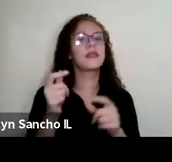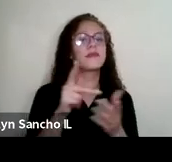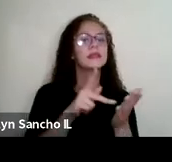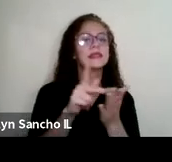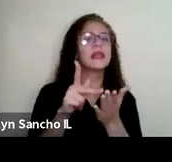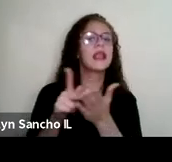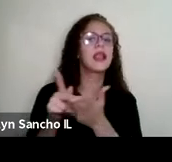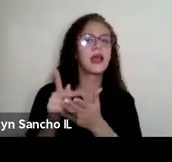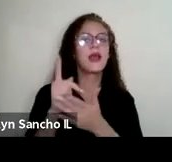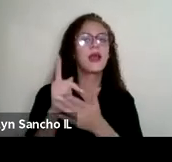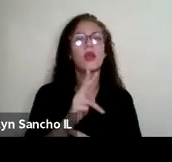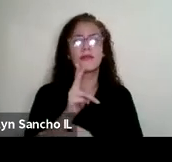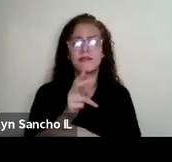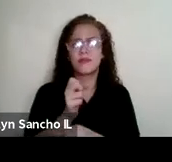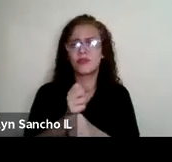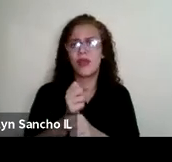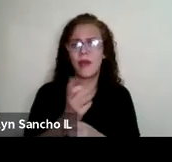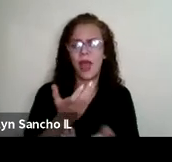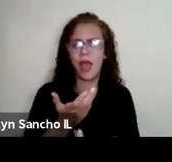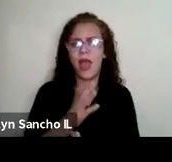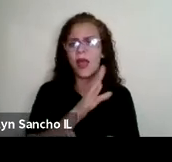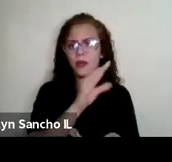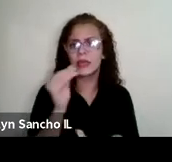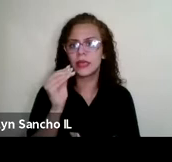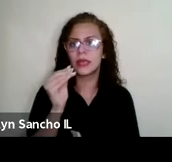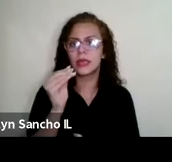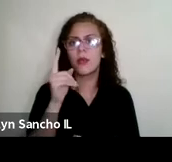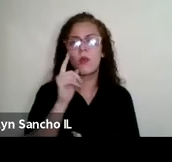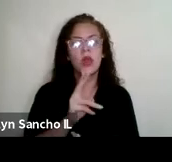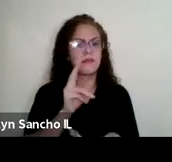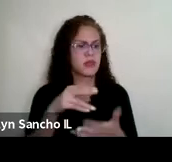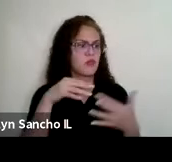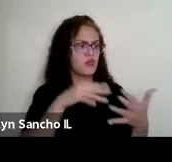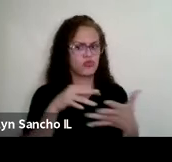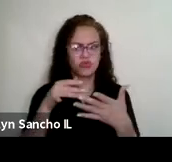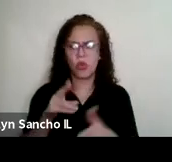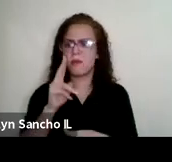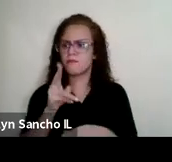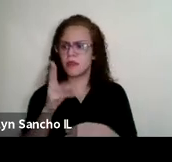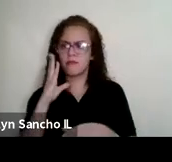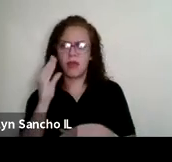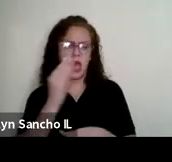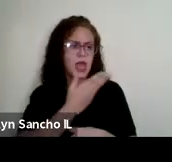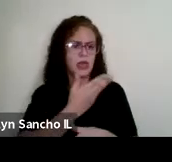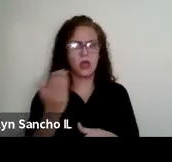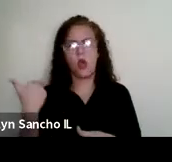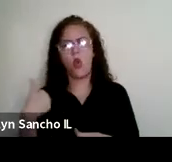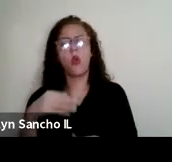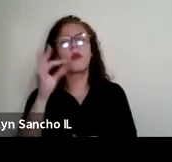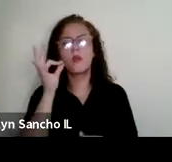salarial por el mismo trabajo y por el mismo estudio y la misma experiencia que está